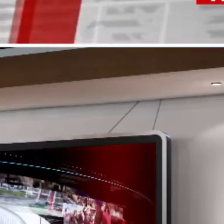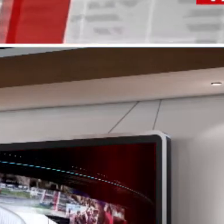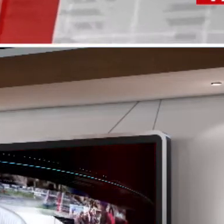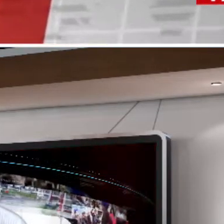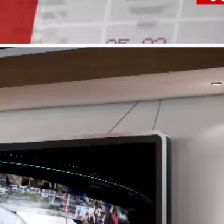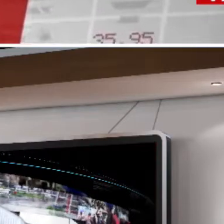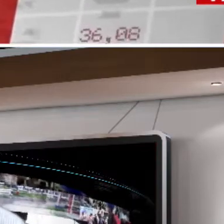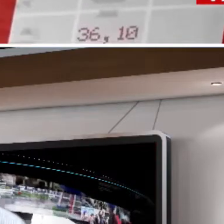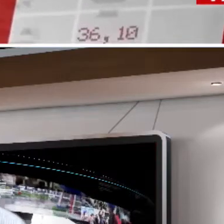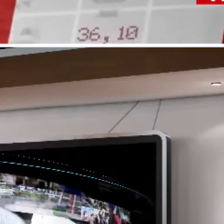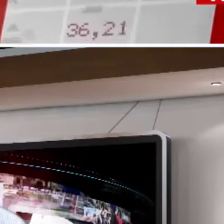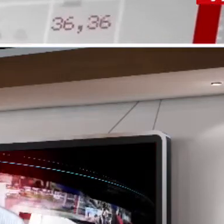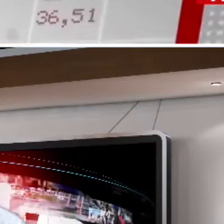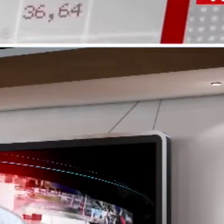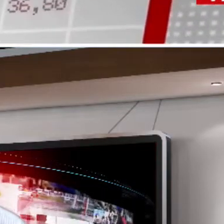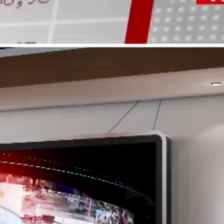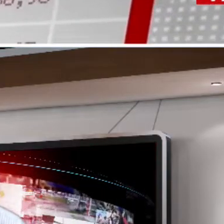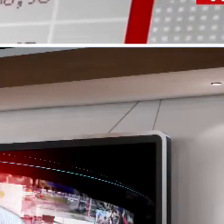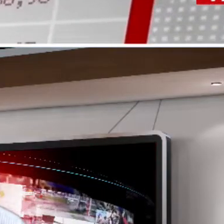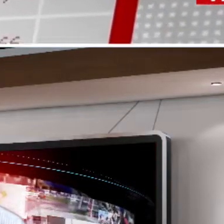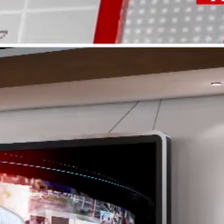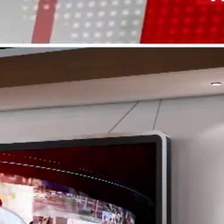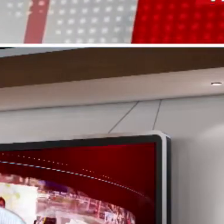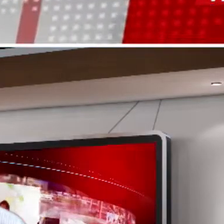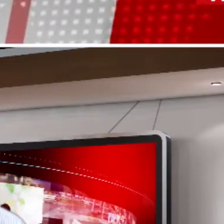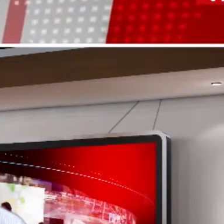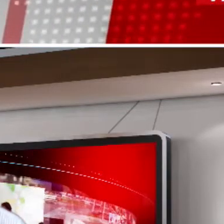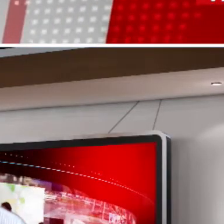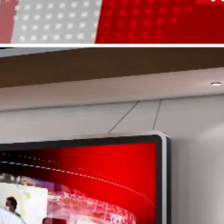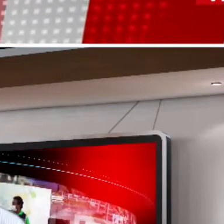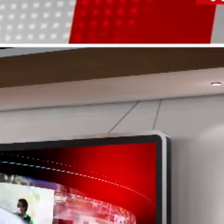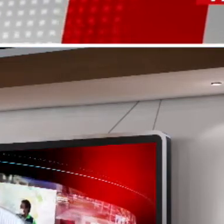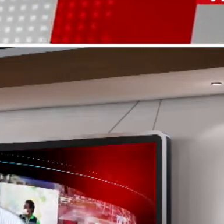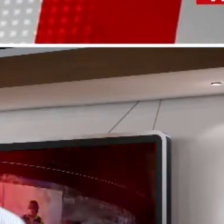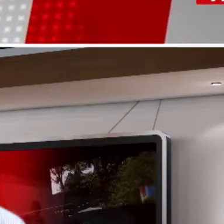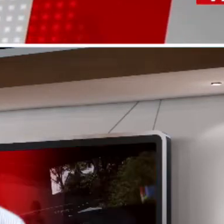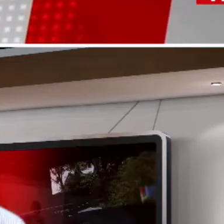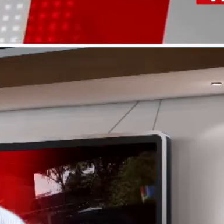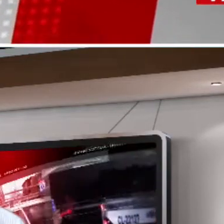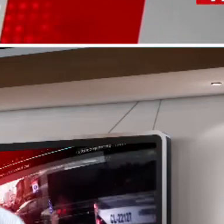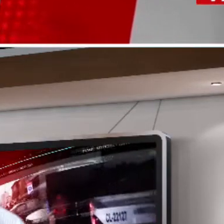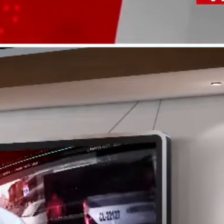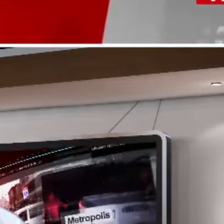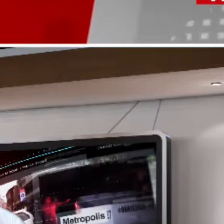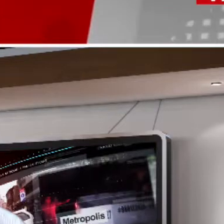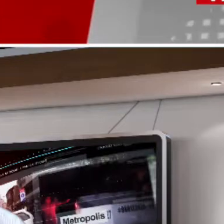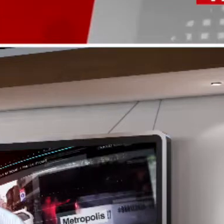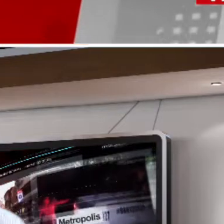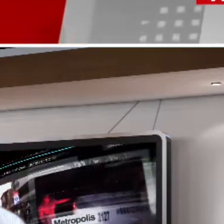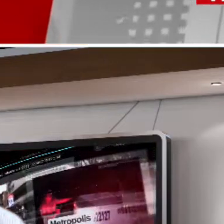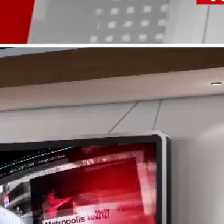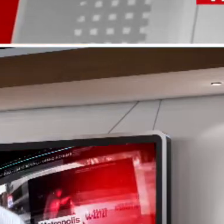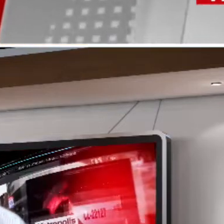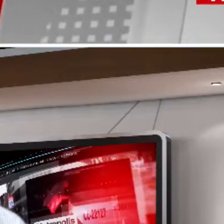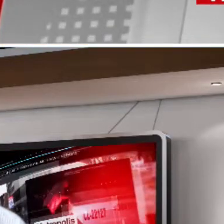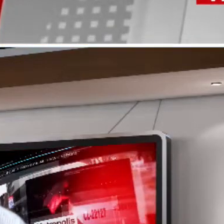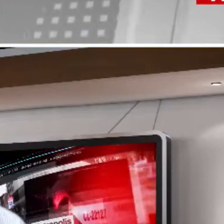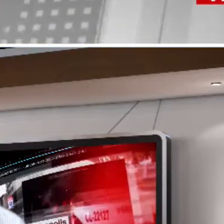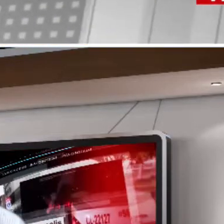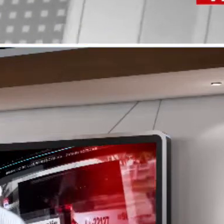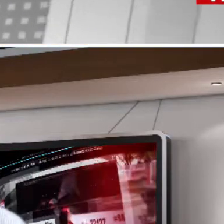para que esos terrenos se reviertan a favor del Estado y el Estado pueda disponer como mejor conviene, no, ya